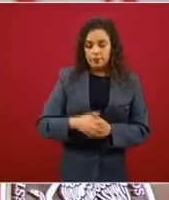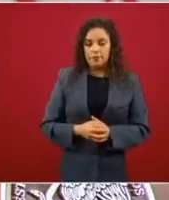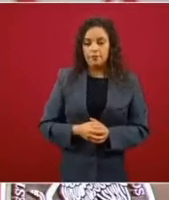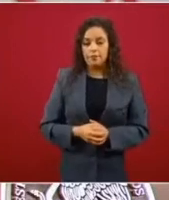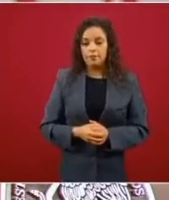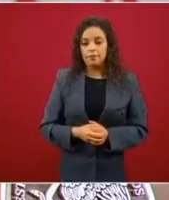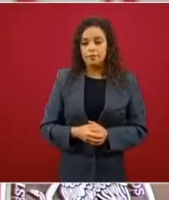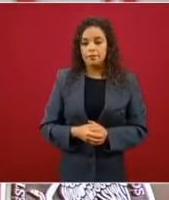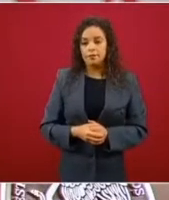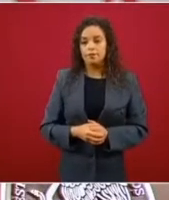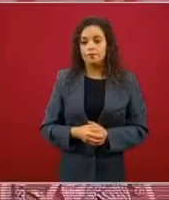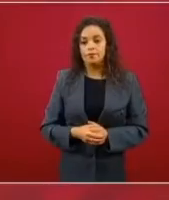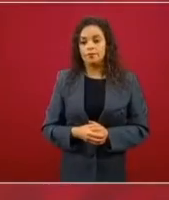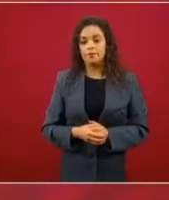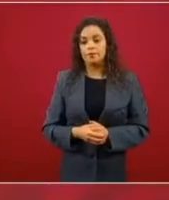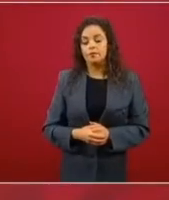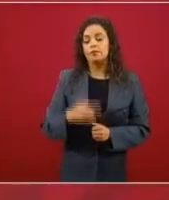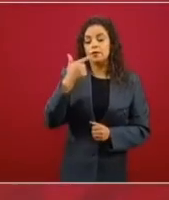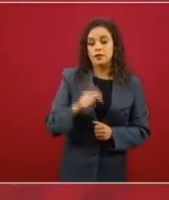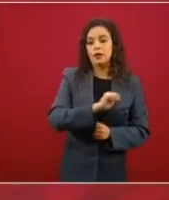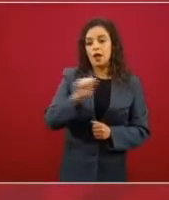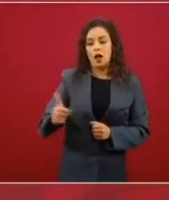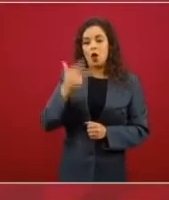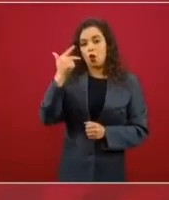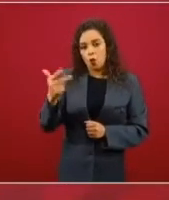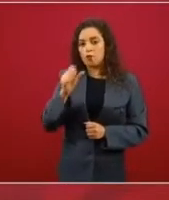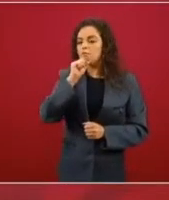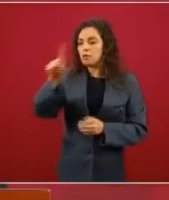de 7 a 8 también en Mérida,